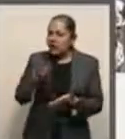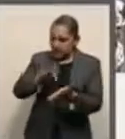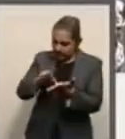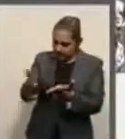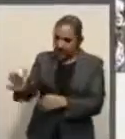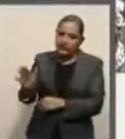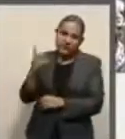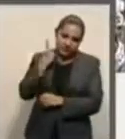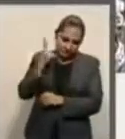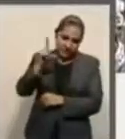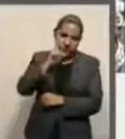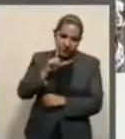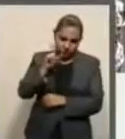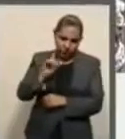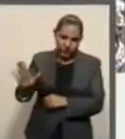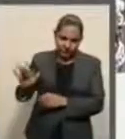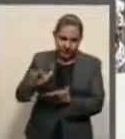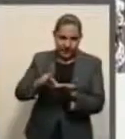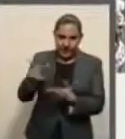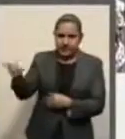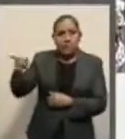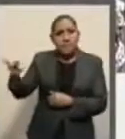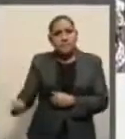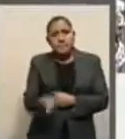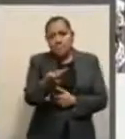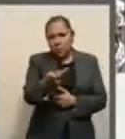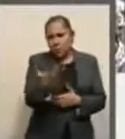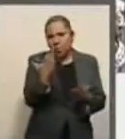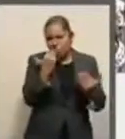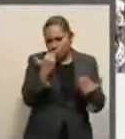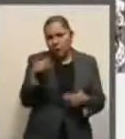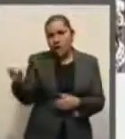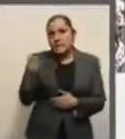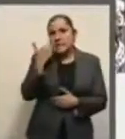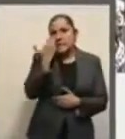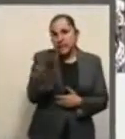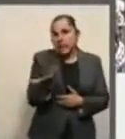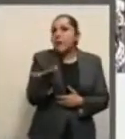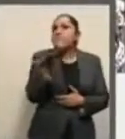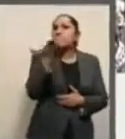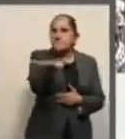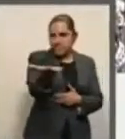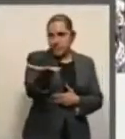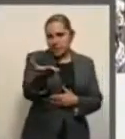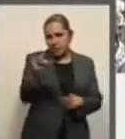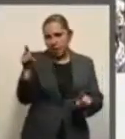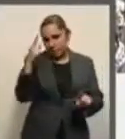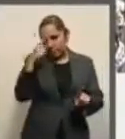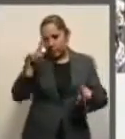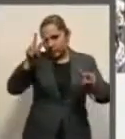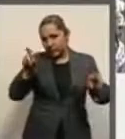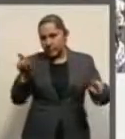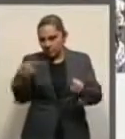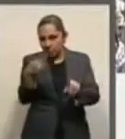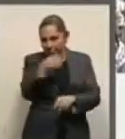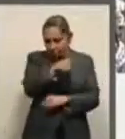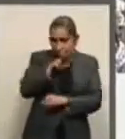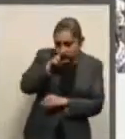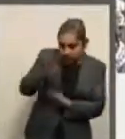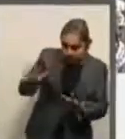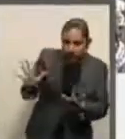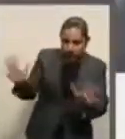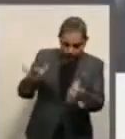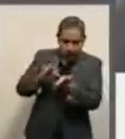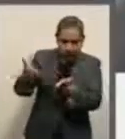no fue una pregunta acción una moción pero que revisión forma de pregunta que ha sido respondida en adelante